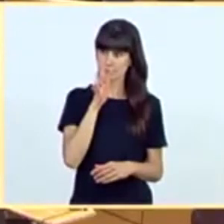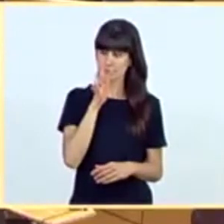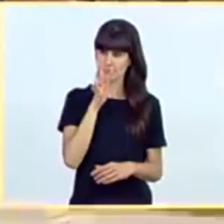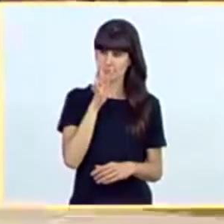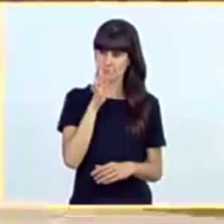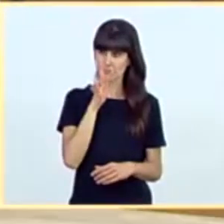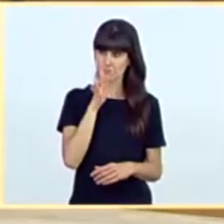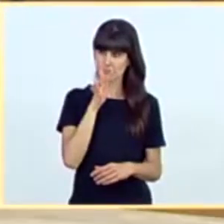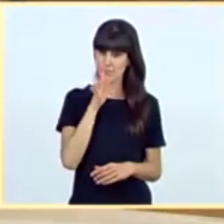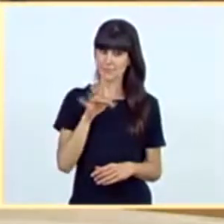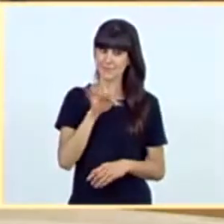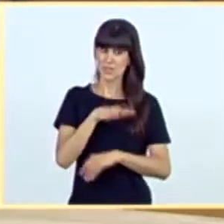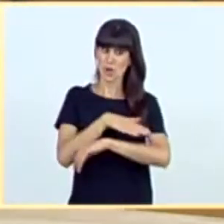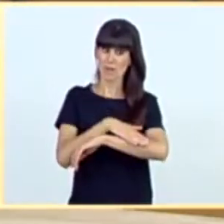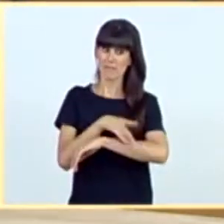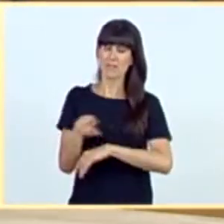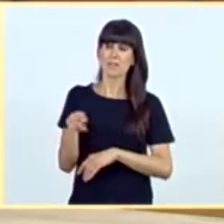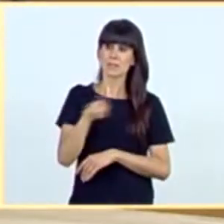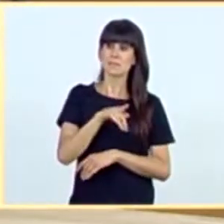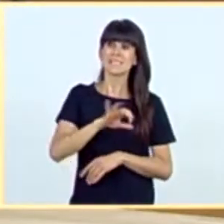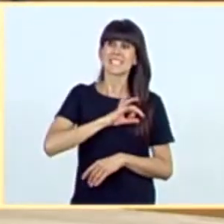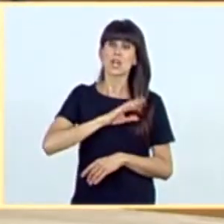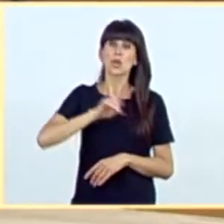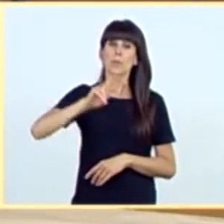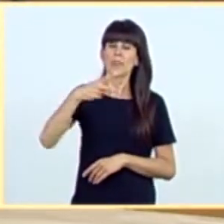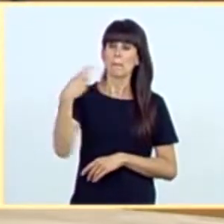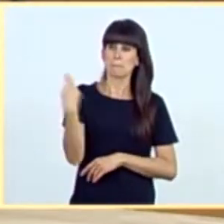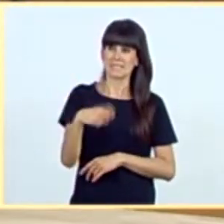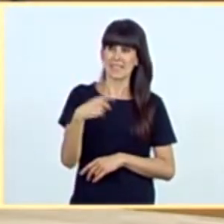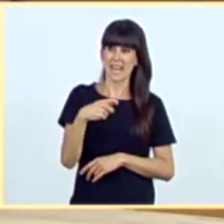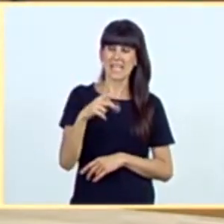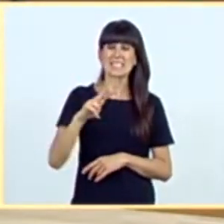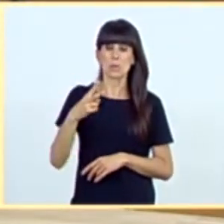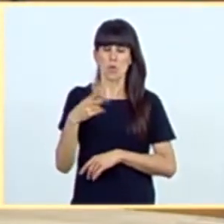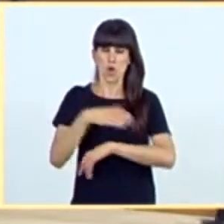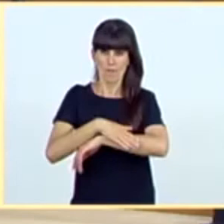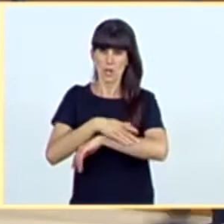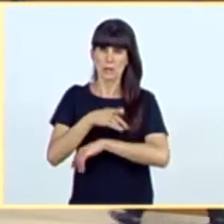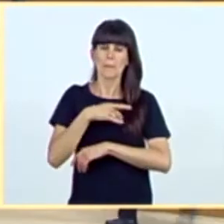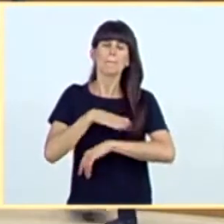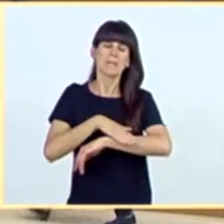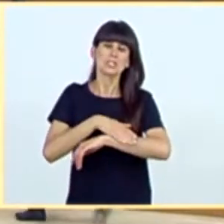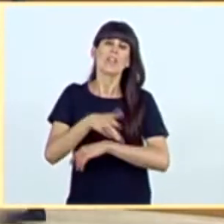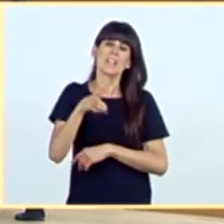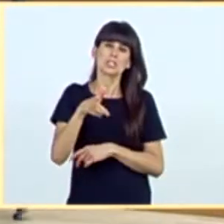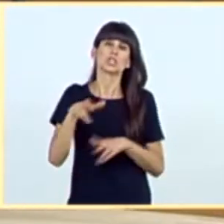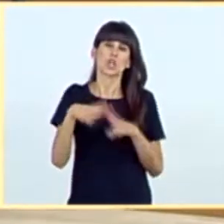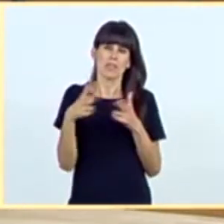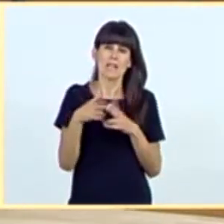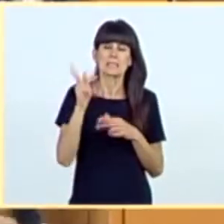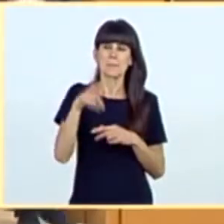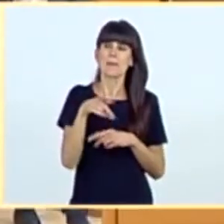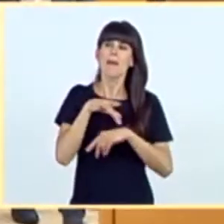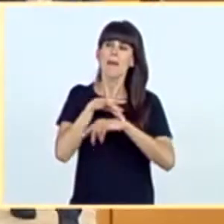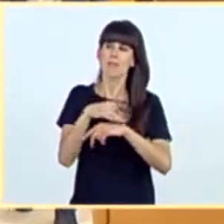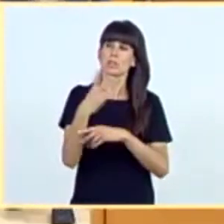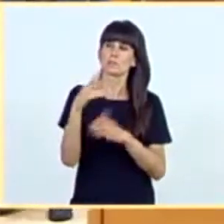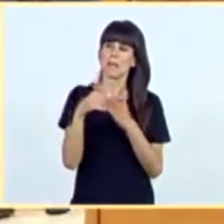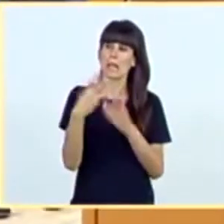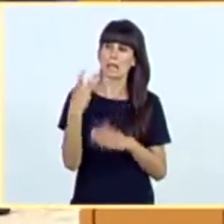Gobierno, tiene la palabra el señor vicepresidente segundo del Gobierno y ministro de Derechos Sociales y Agenda 2030.